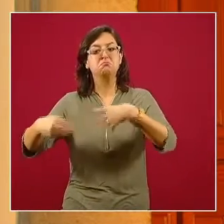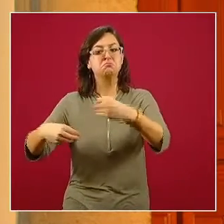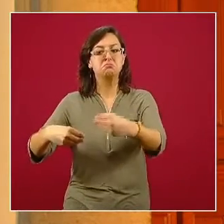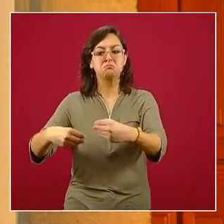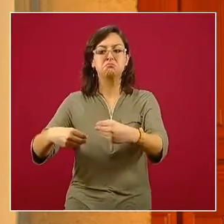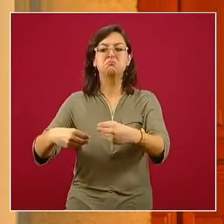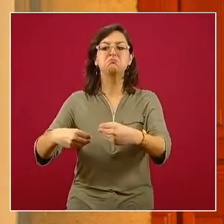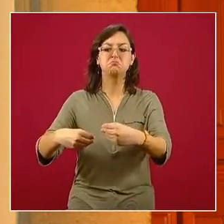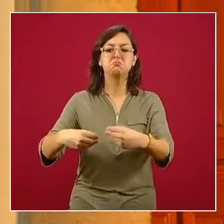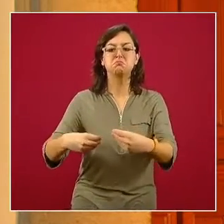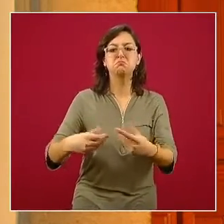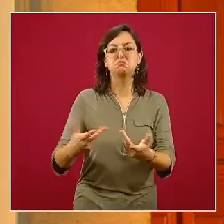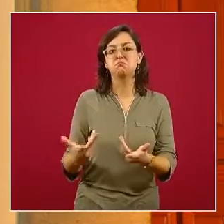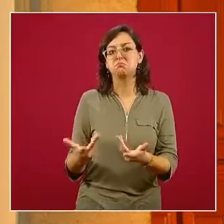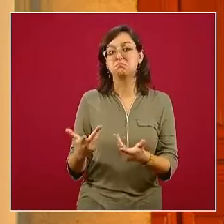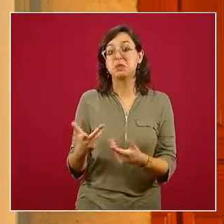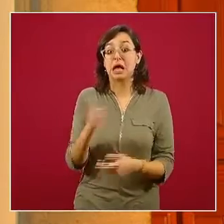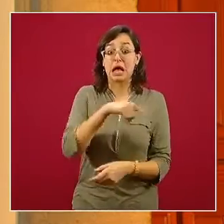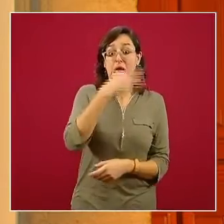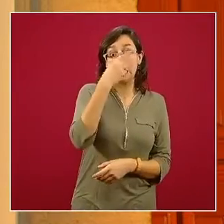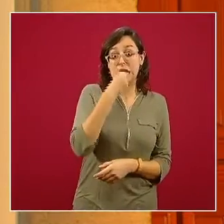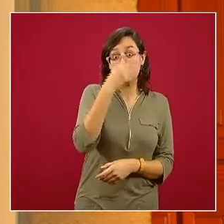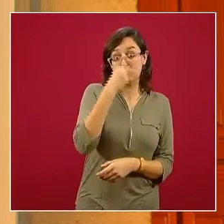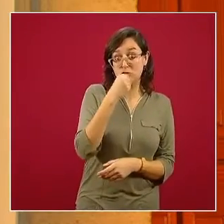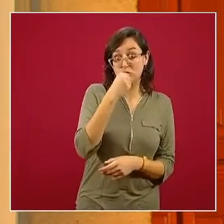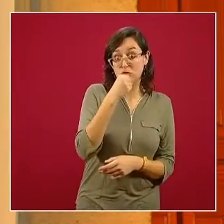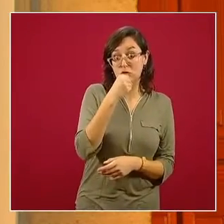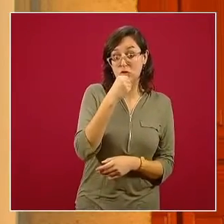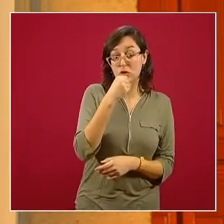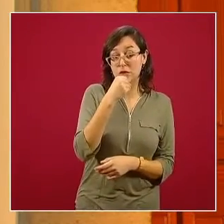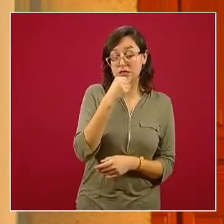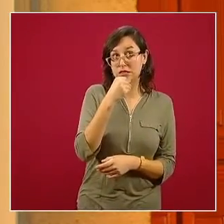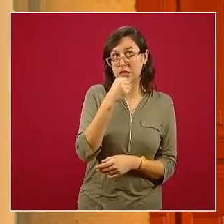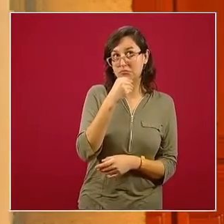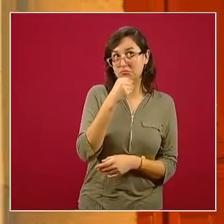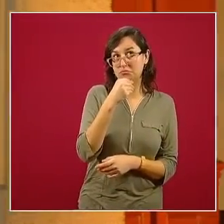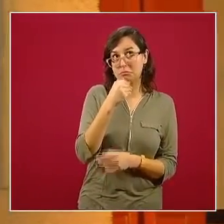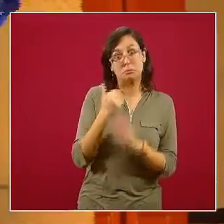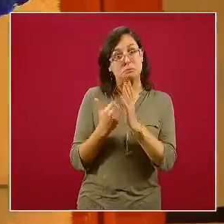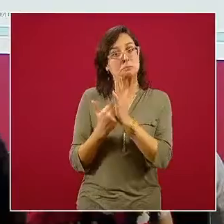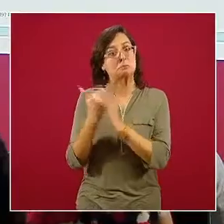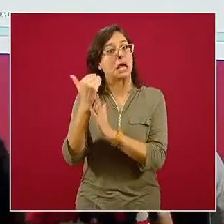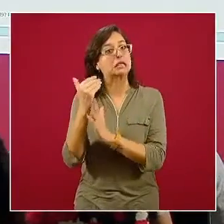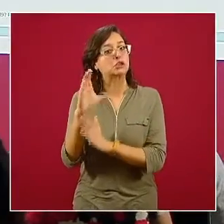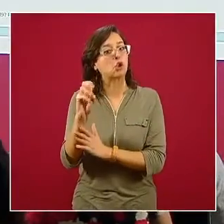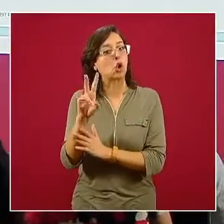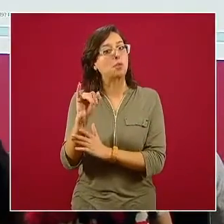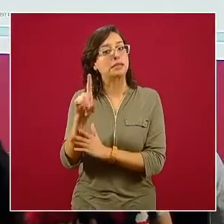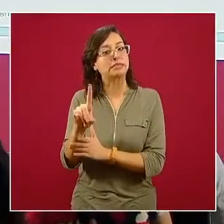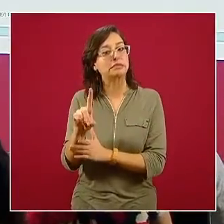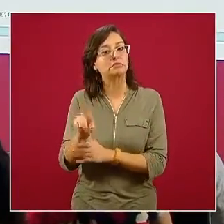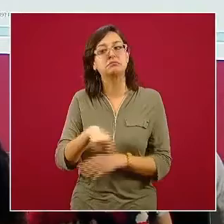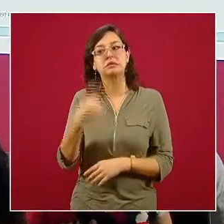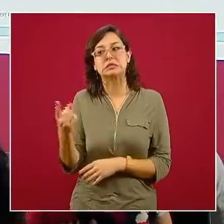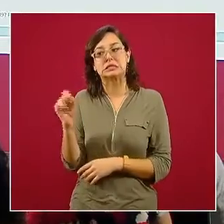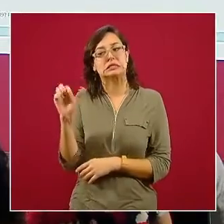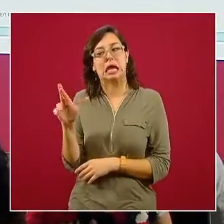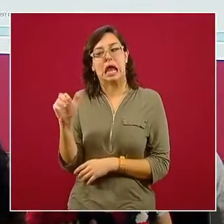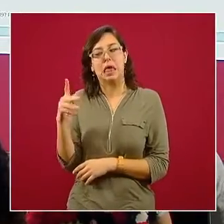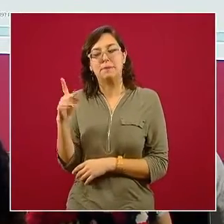es superior al de la influenza, inferior al del sarampión. Y algunas estimaciones indican que